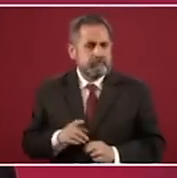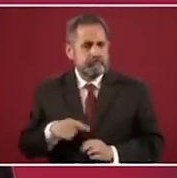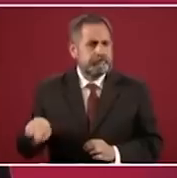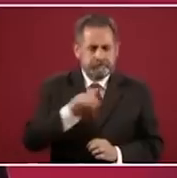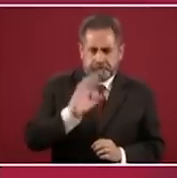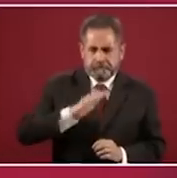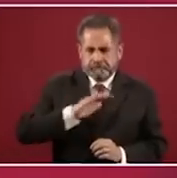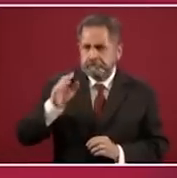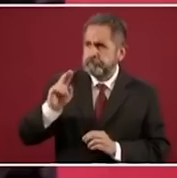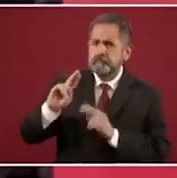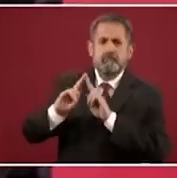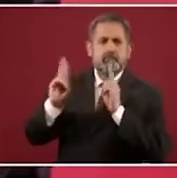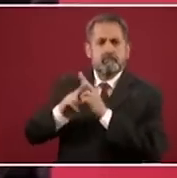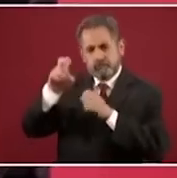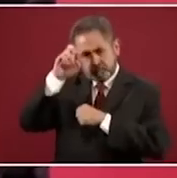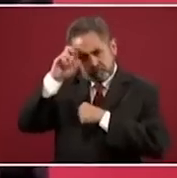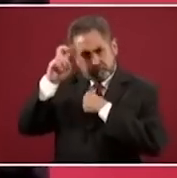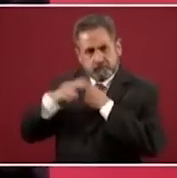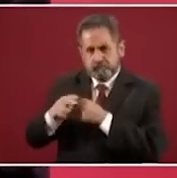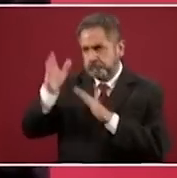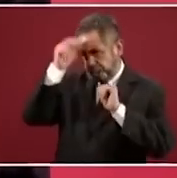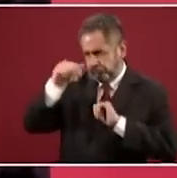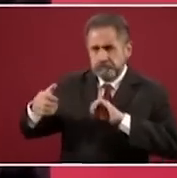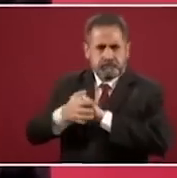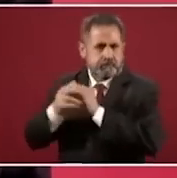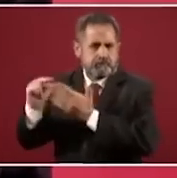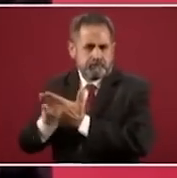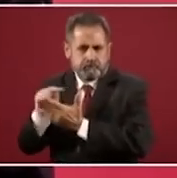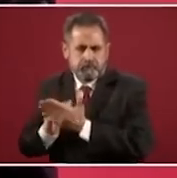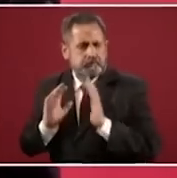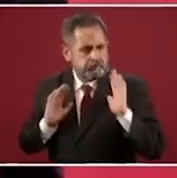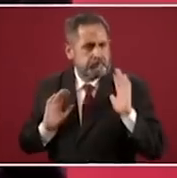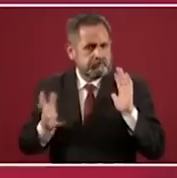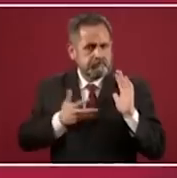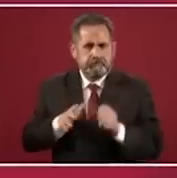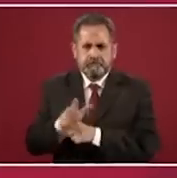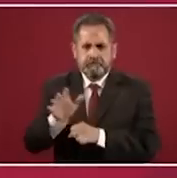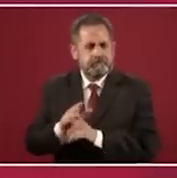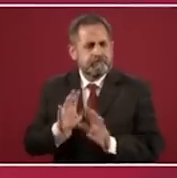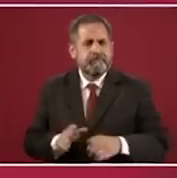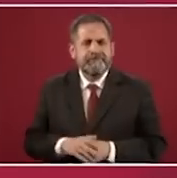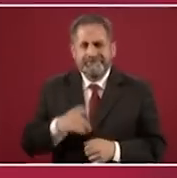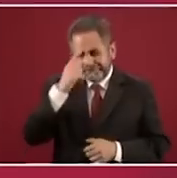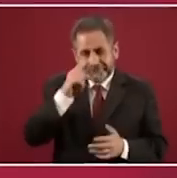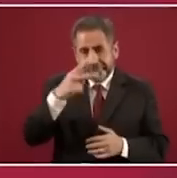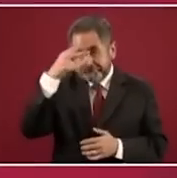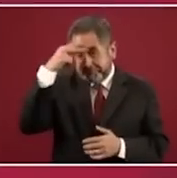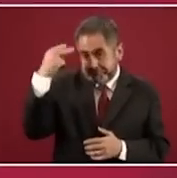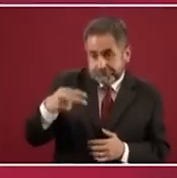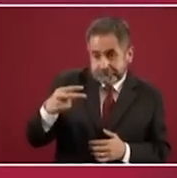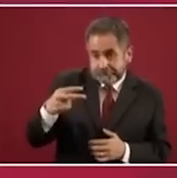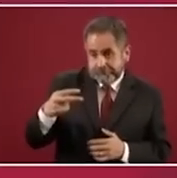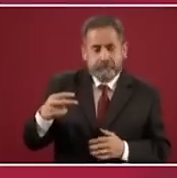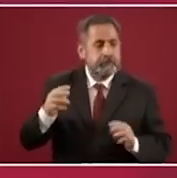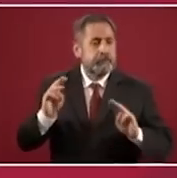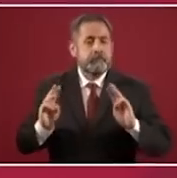acuerdos con la Unión Europea, con todos los países. Creo que México es el país del